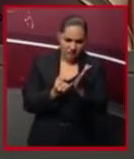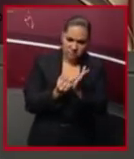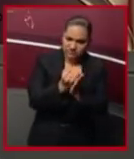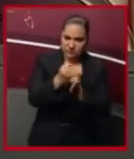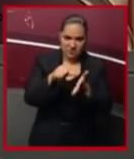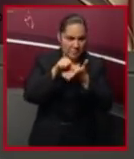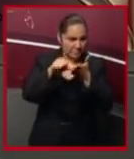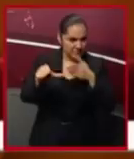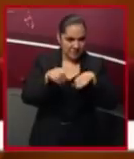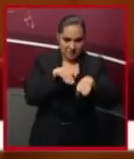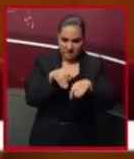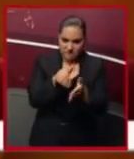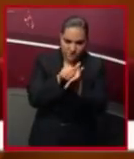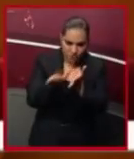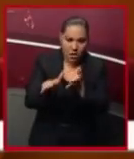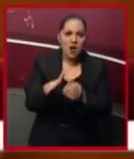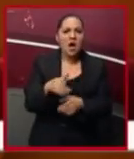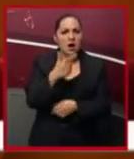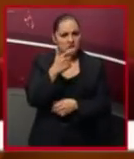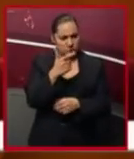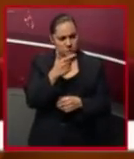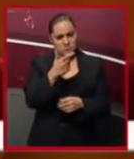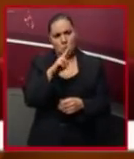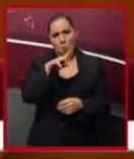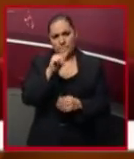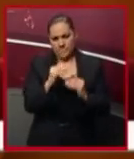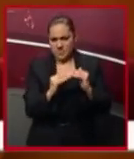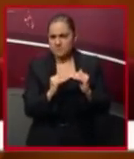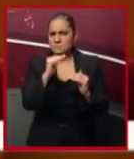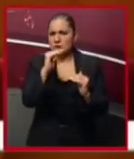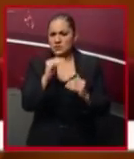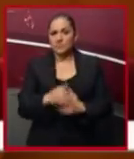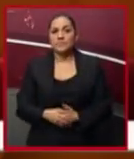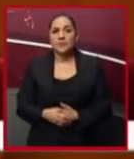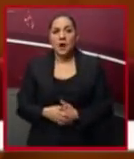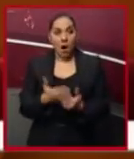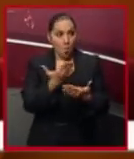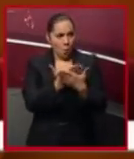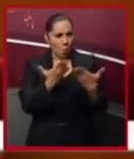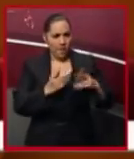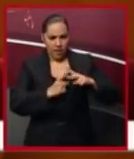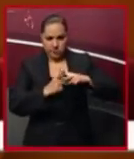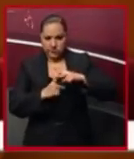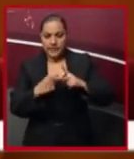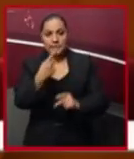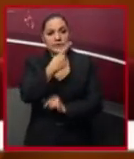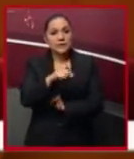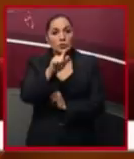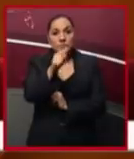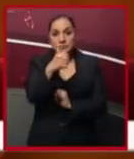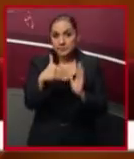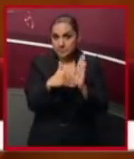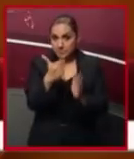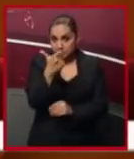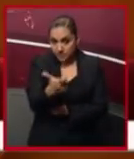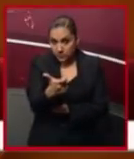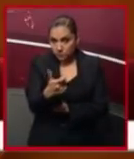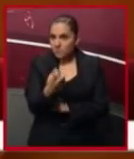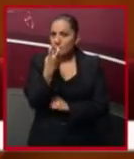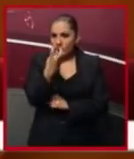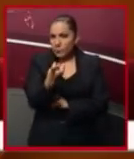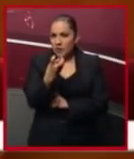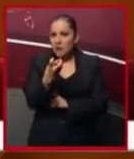definitiva. Estamos hablando ya de 126,000 pesos. Me parece que ya hablar de